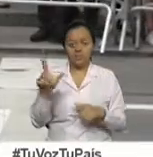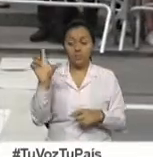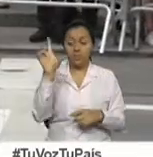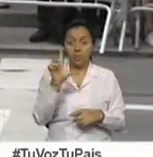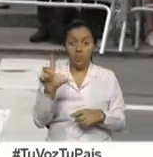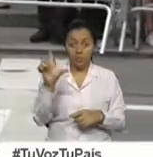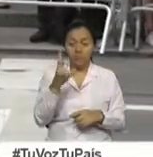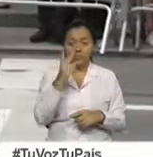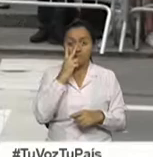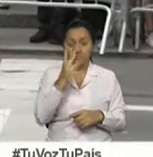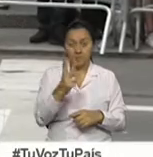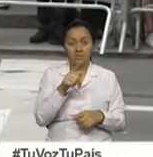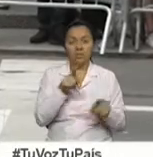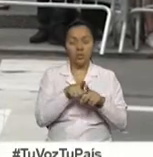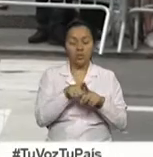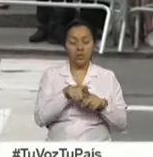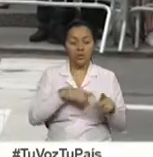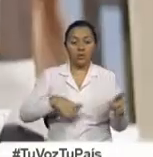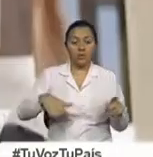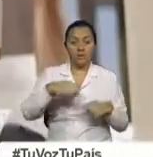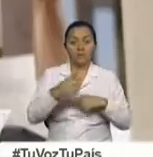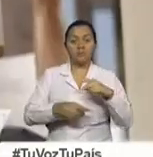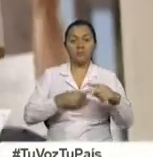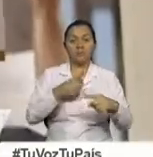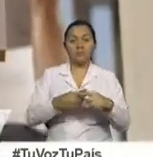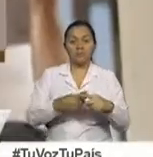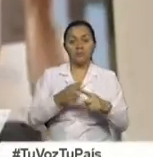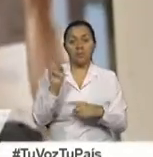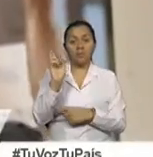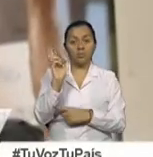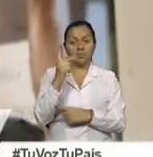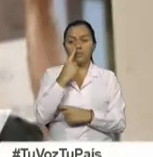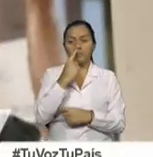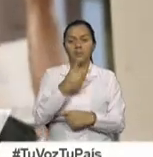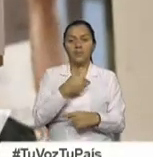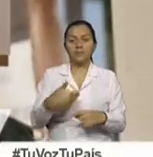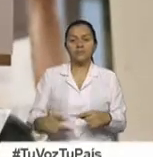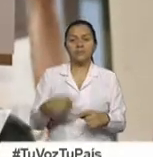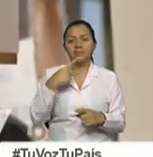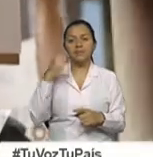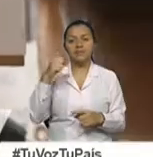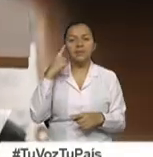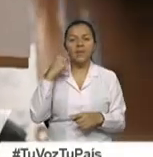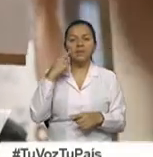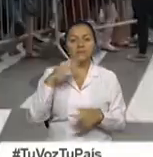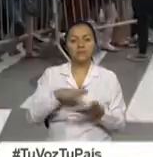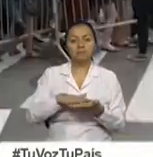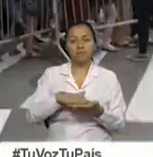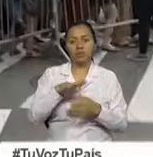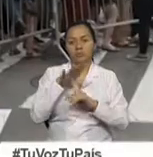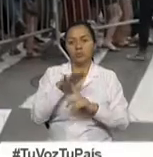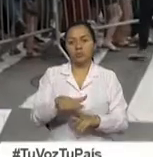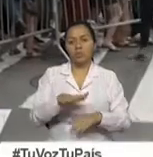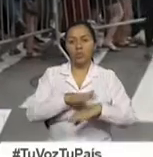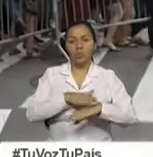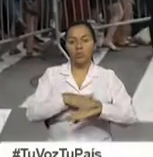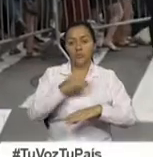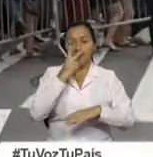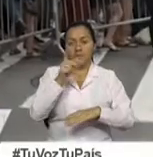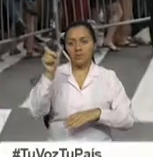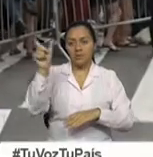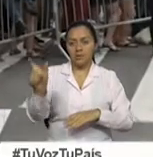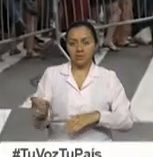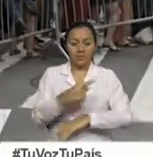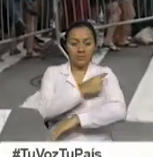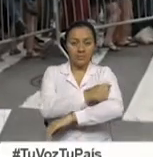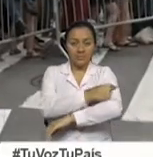bajo la presión tanto de demócratas como de republicanos que el presidente denunció el racismo y catalogó de criminales a los neonazis